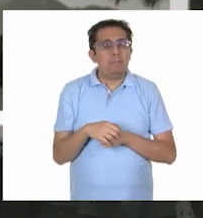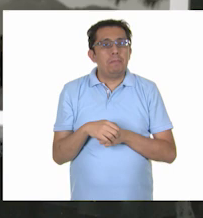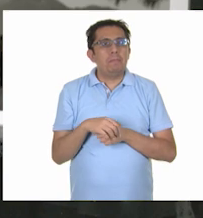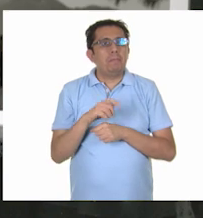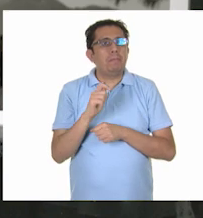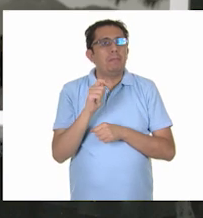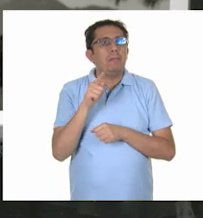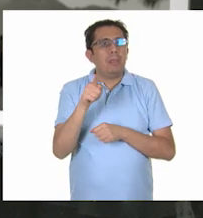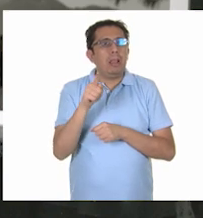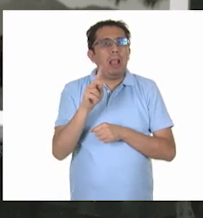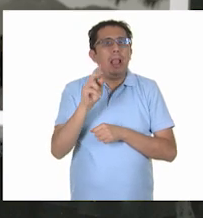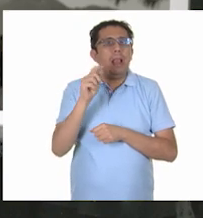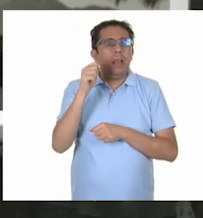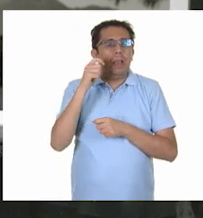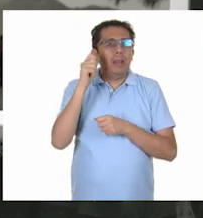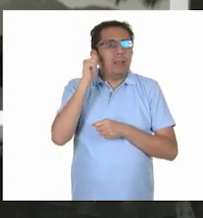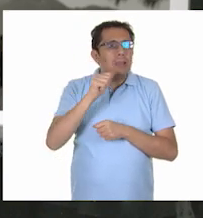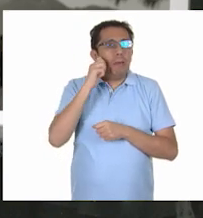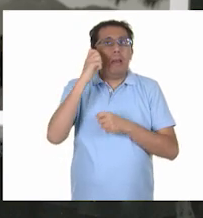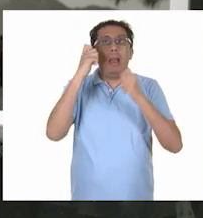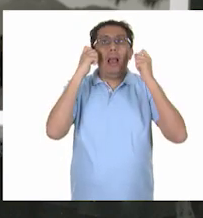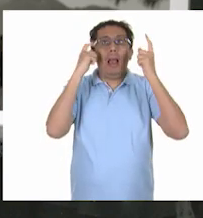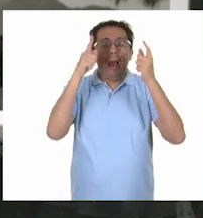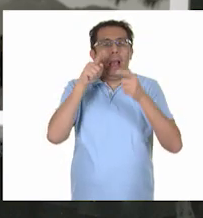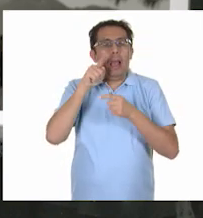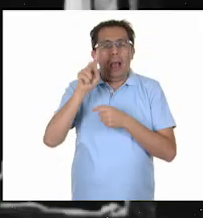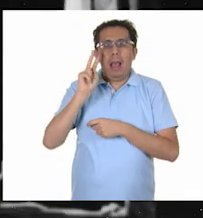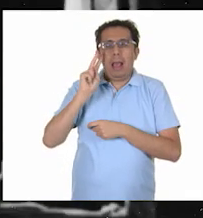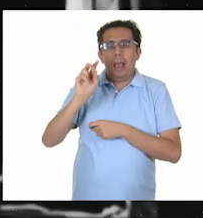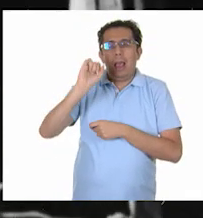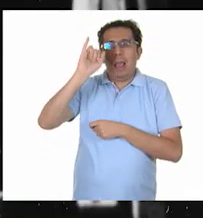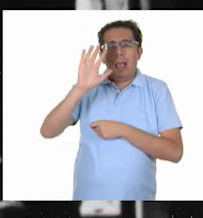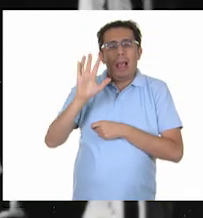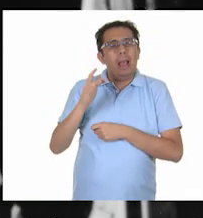Despertar en compañía del coloso le hacía sentirse en casa.